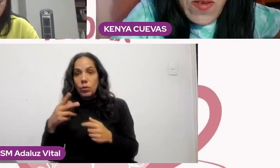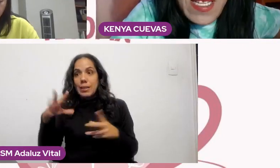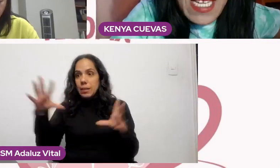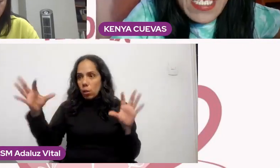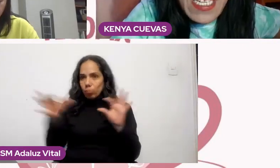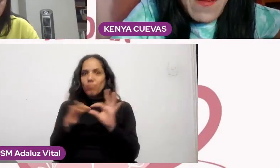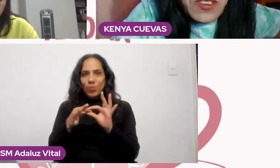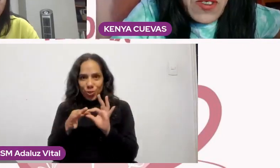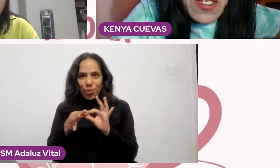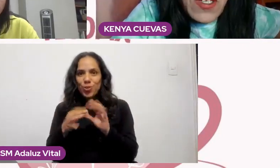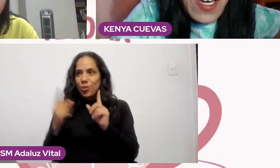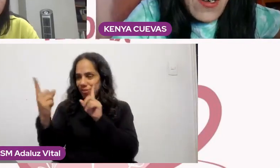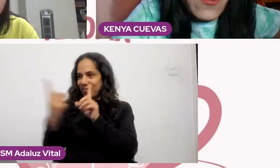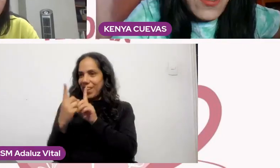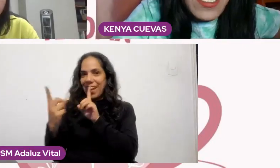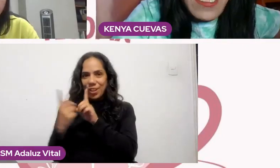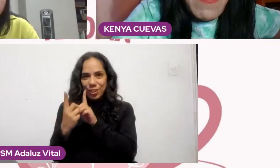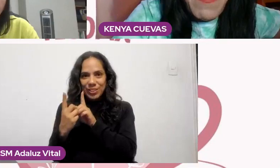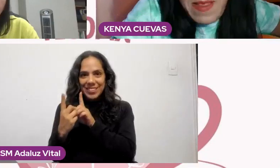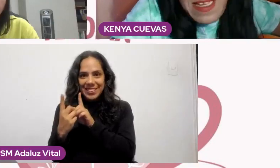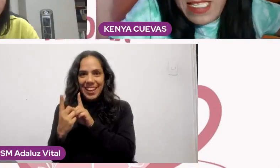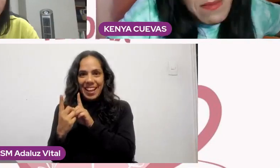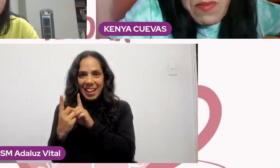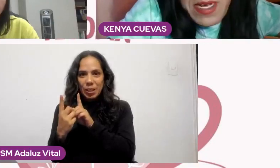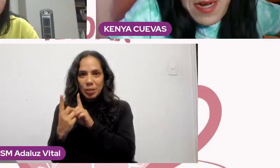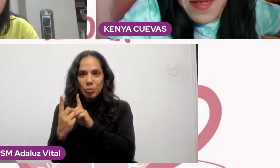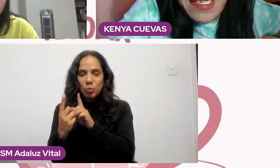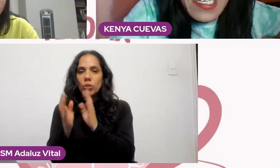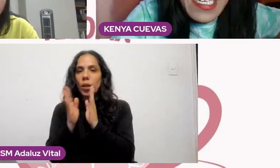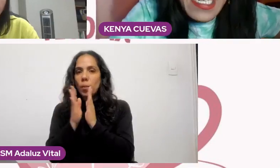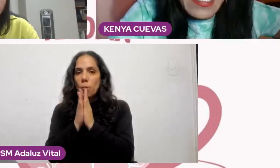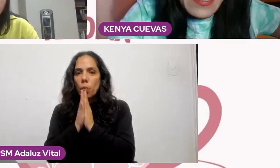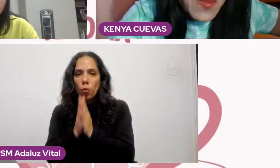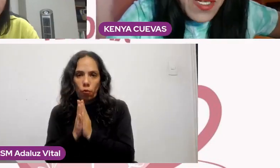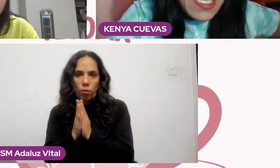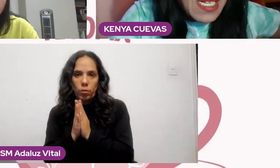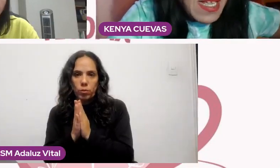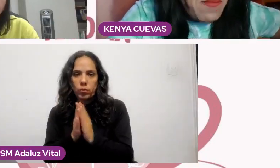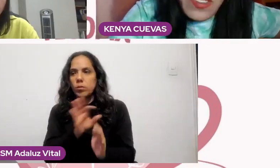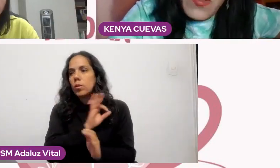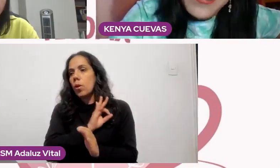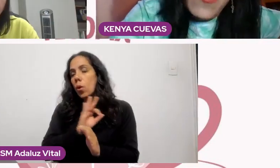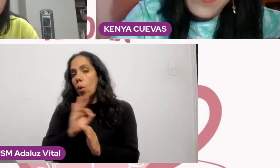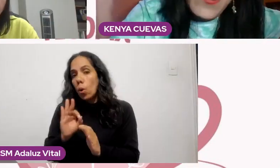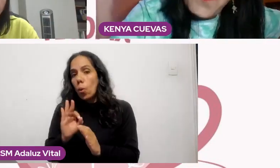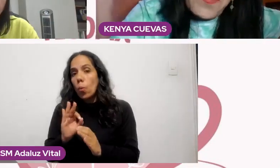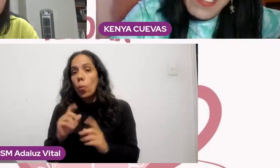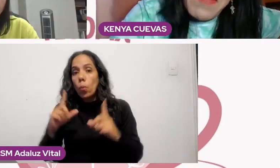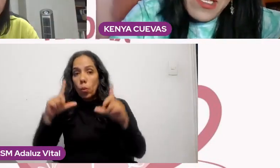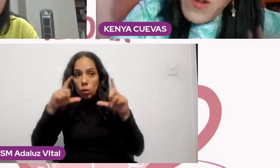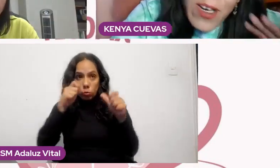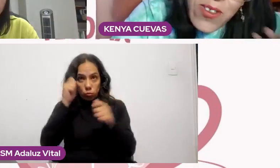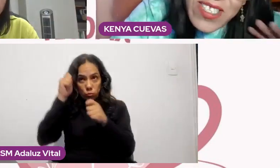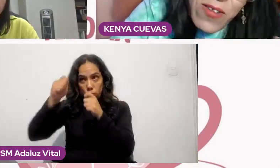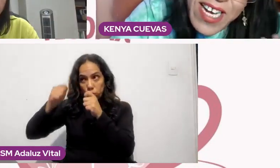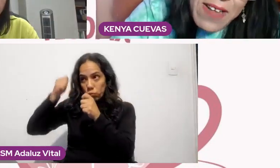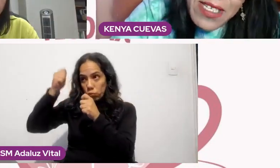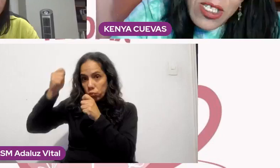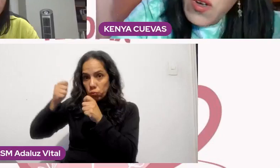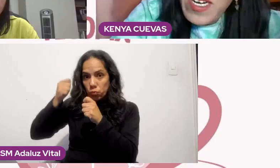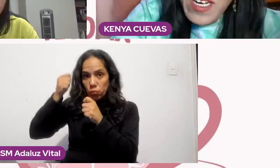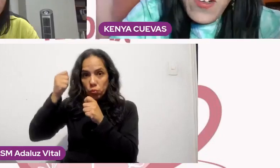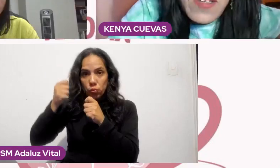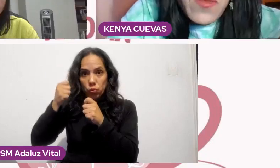a los 9 días que estábamos recogiendo la cruz y me pide que si me puede grabar. Después empezó a hacer un acompañamiento, lejos de